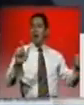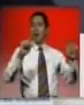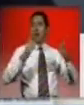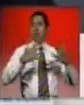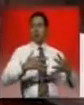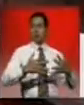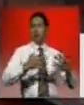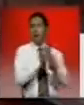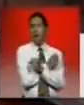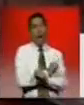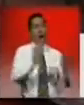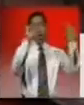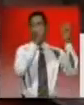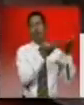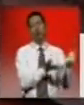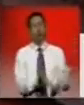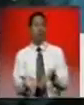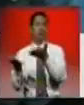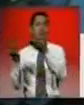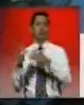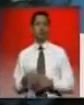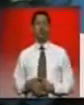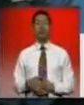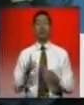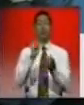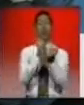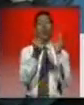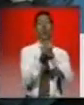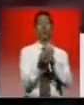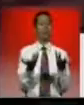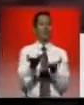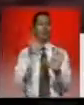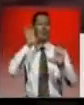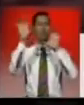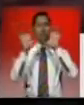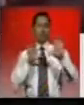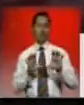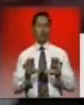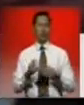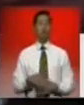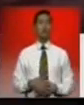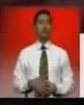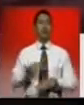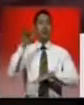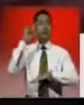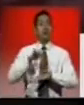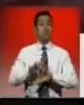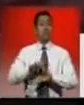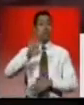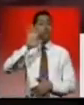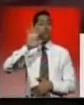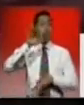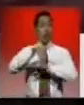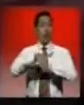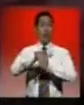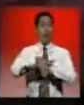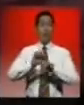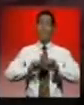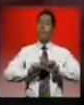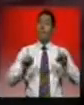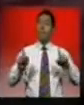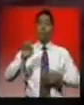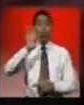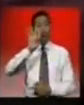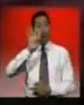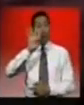a Odín Sánchez. El encuentro estaba pactado en la Capilla del Hombre. La cita estaba prevista para las 5 de la tarde, sin embargo, a las